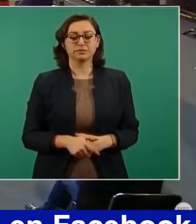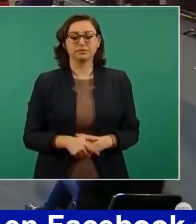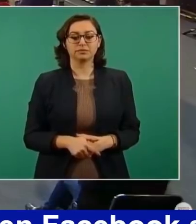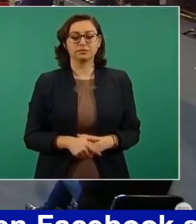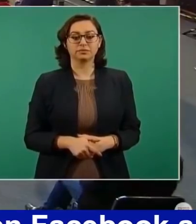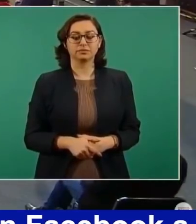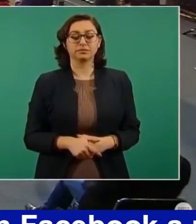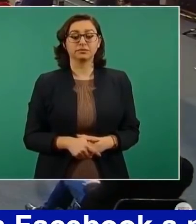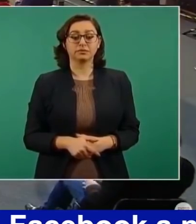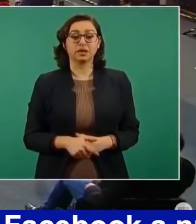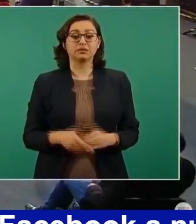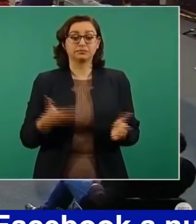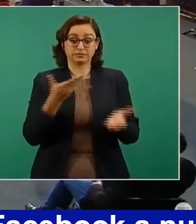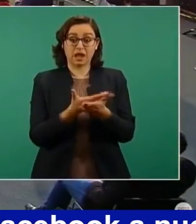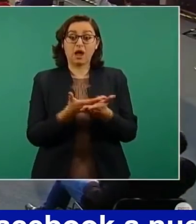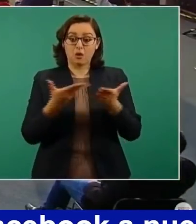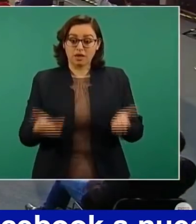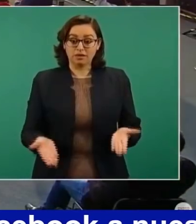Y esto es lo que tenemos que cuidar.